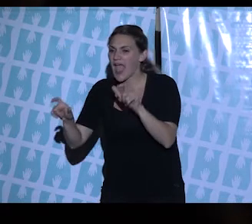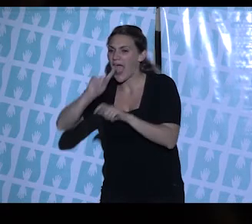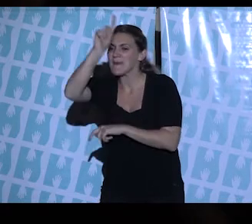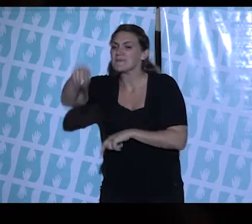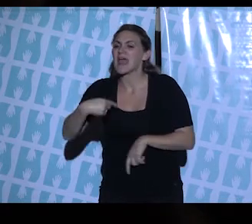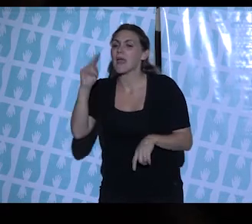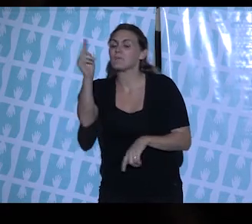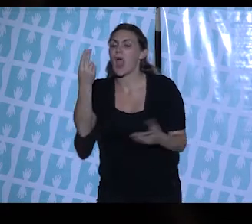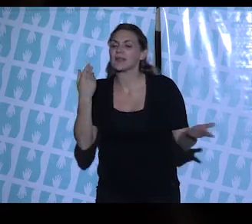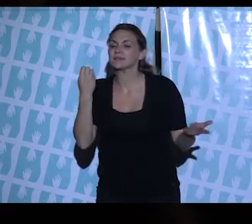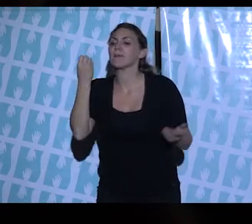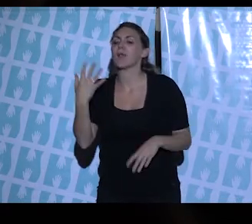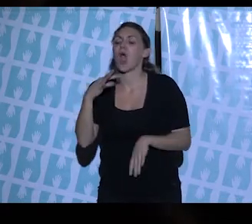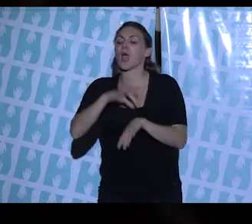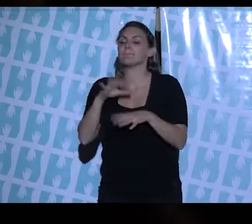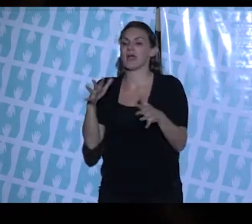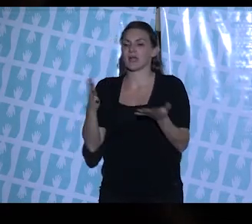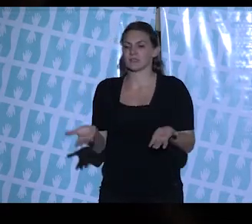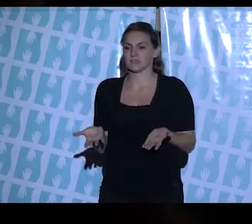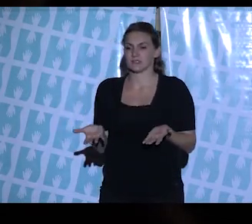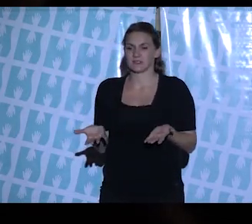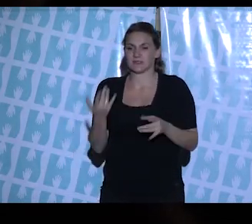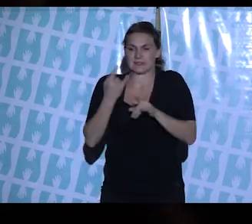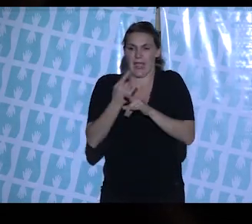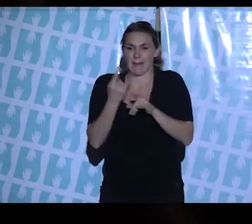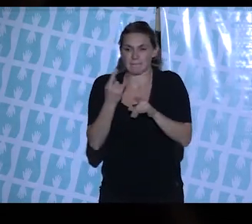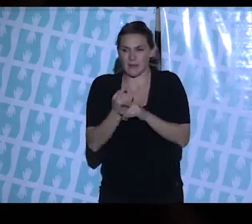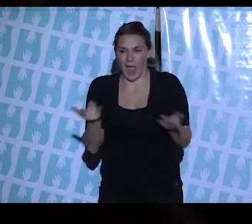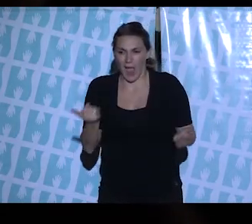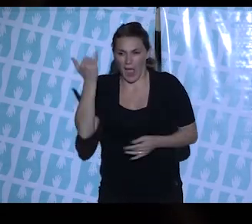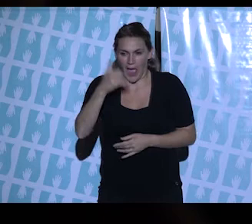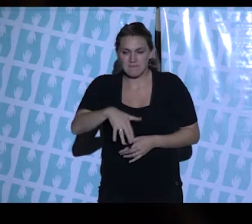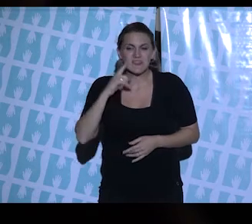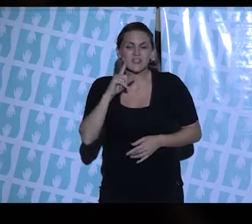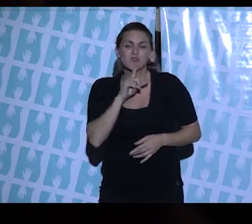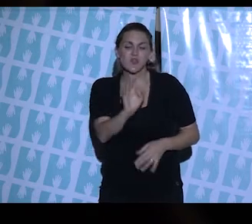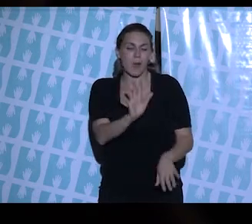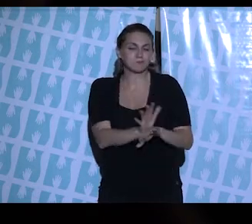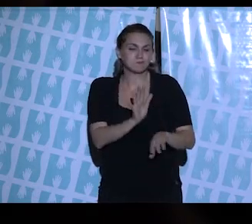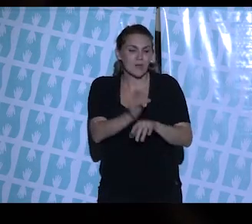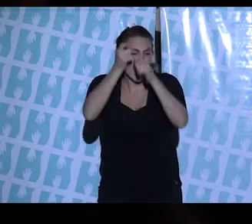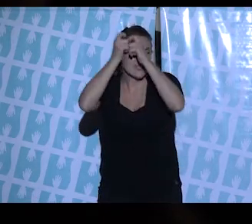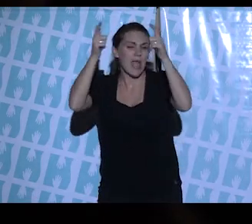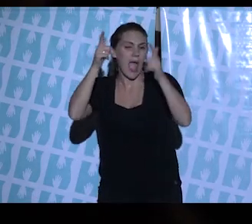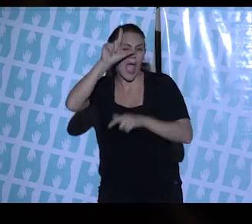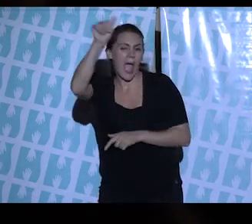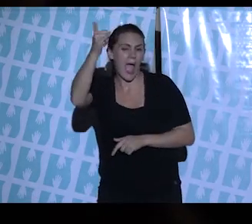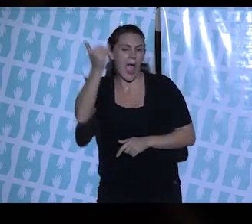de tal se murió de Parkinson. La enfermedad de Parkinson